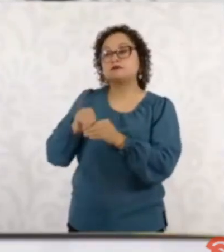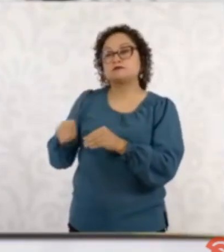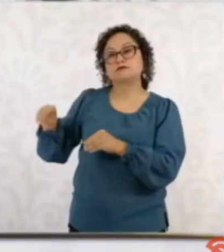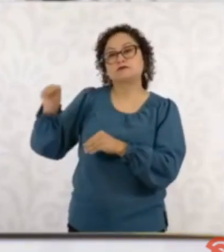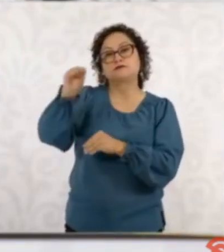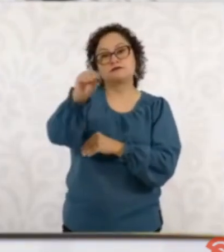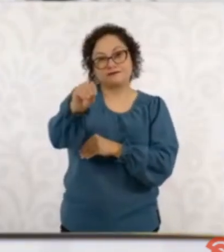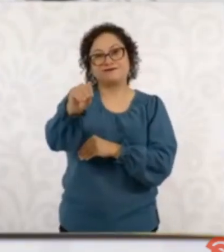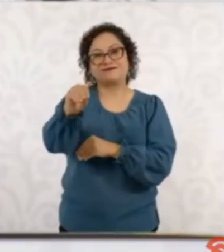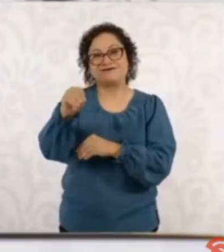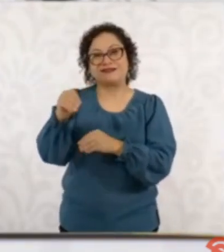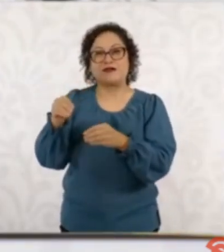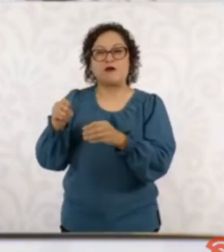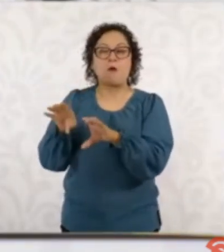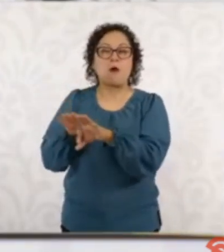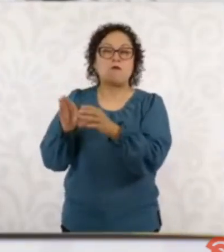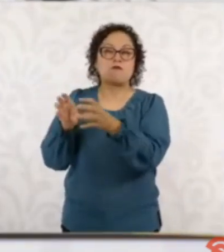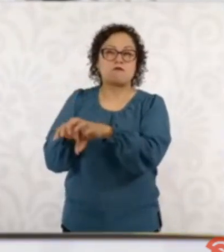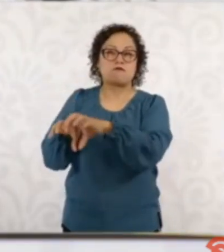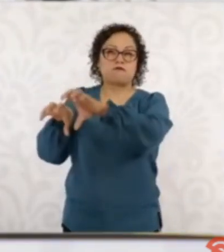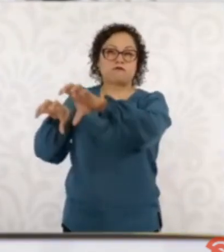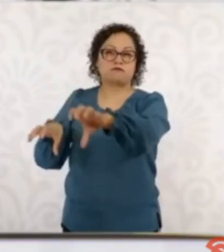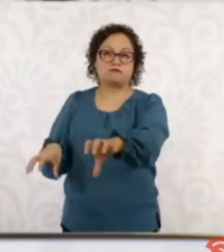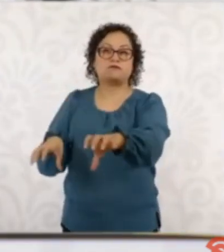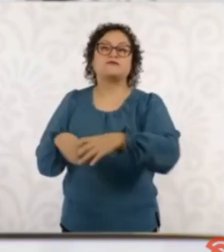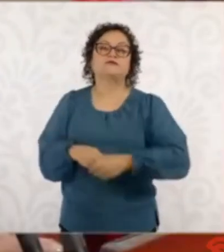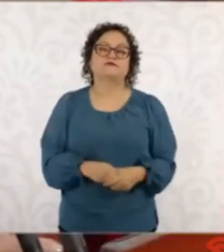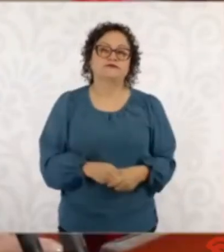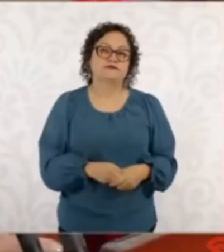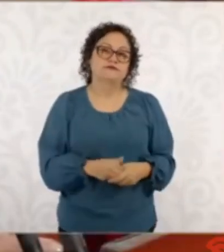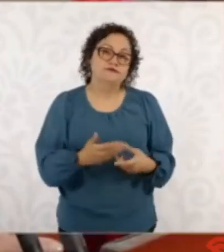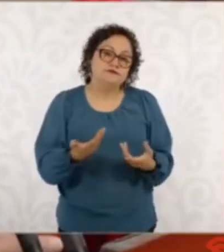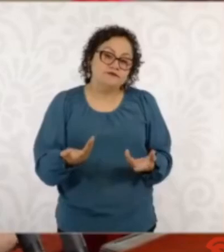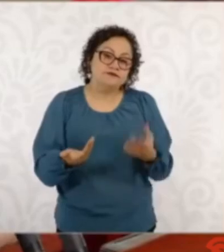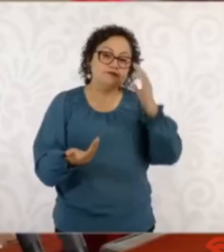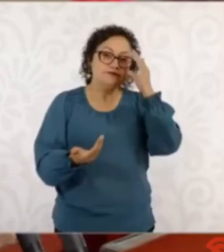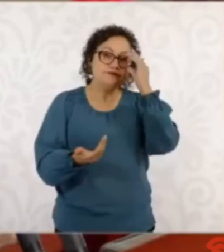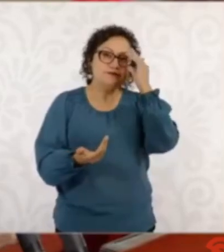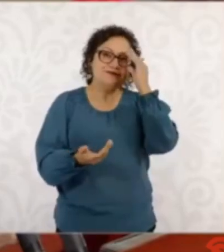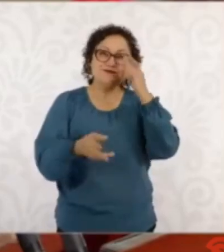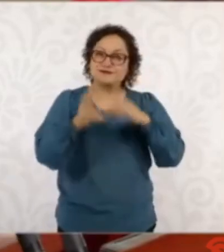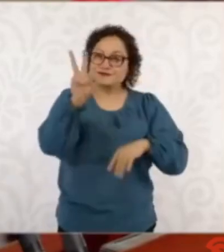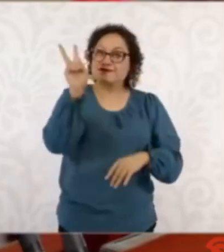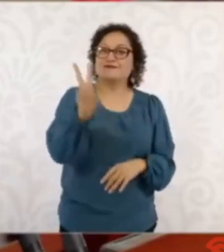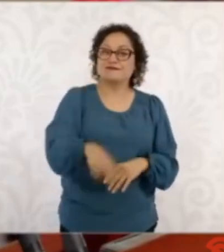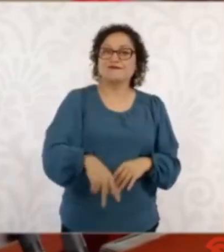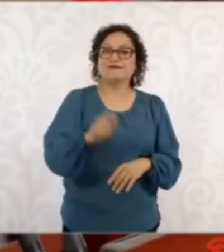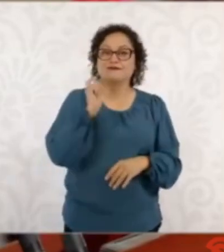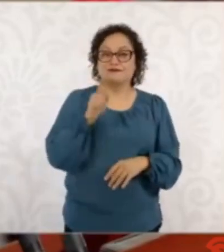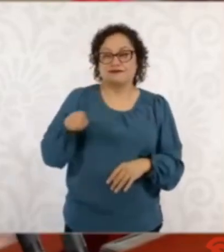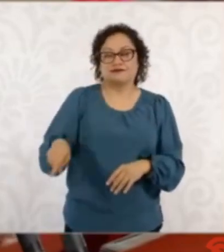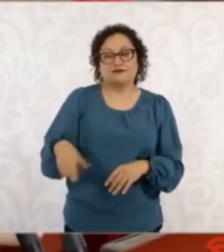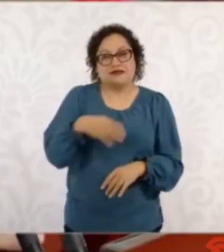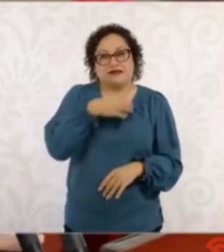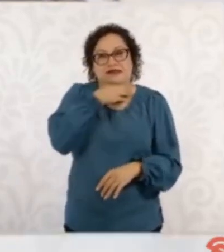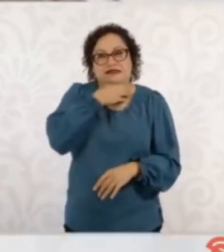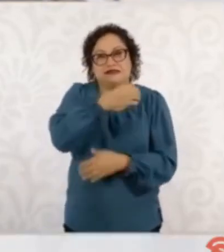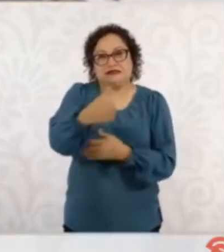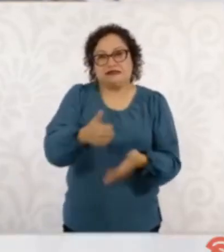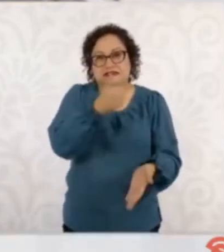aéreas que desde aquel punto de vista no eran razonables y que era indispensable desaturar el